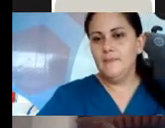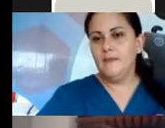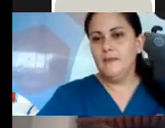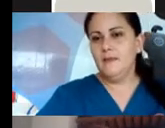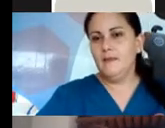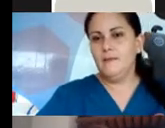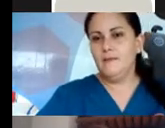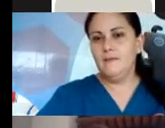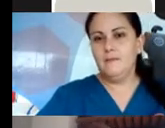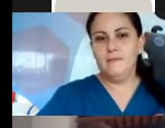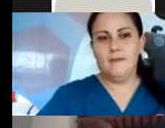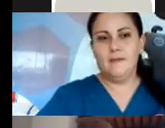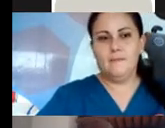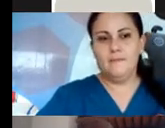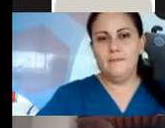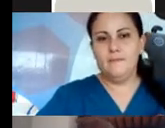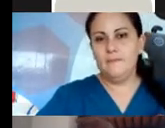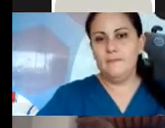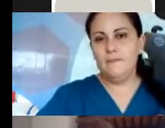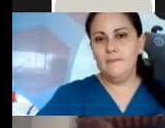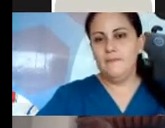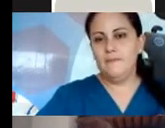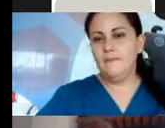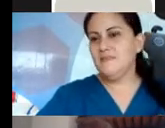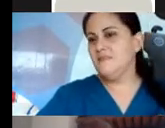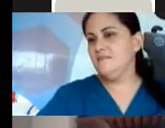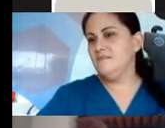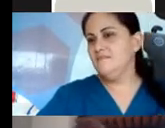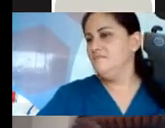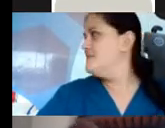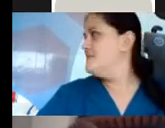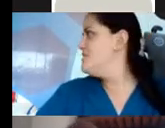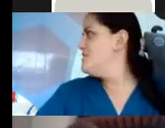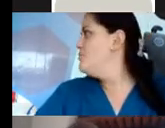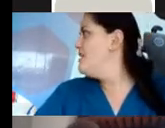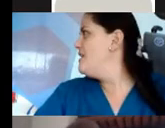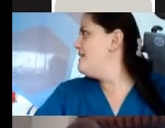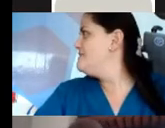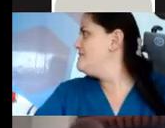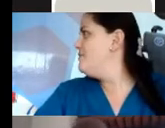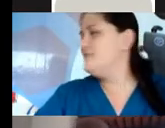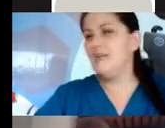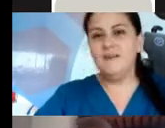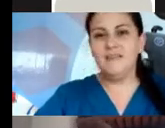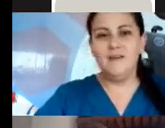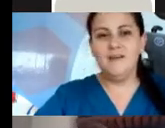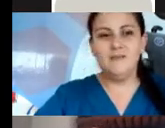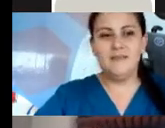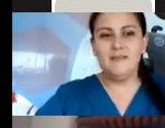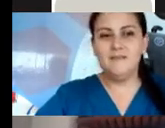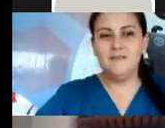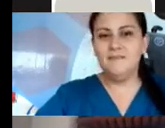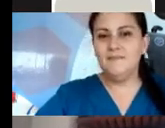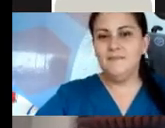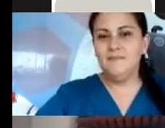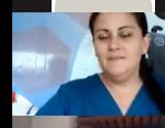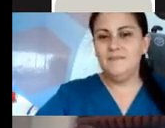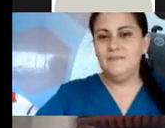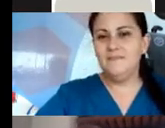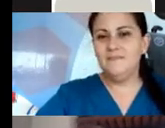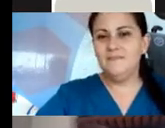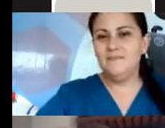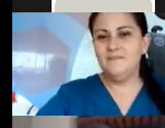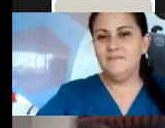va hacia el apoyacabezas. Por eso en la foto de aquí atrás donde dice split collar, ustedes ven este agujero donde entra